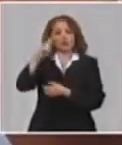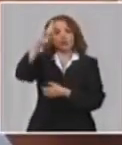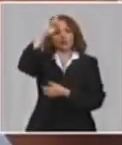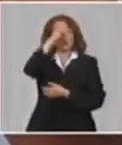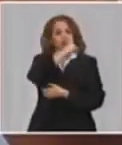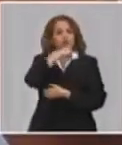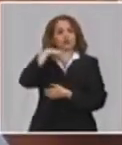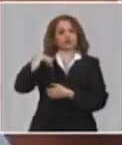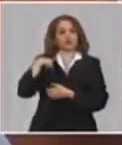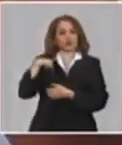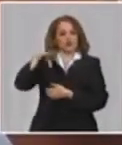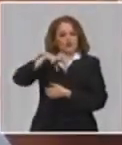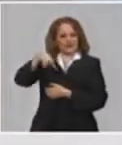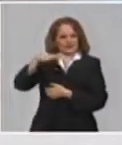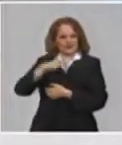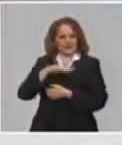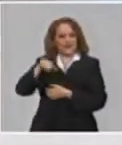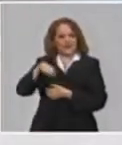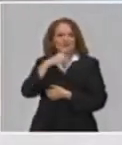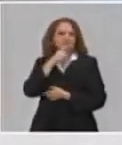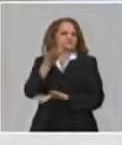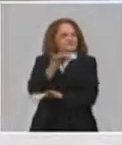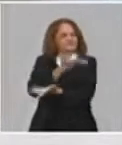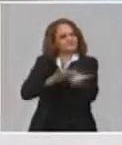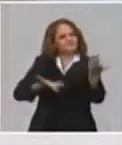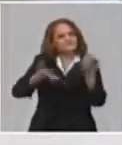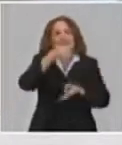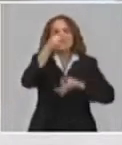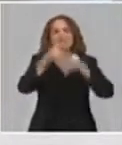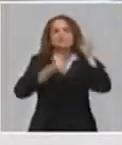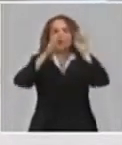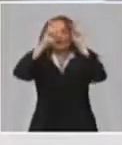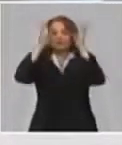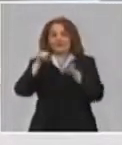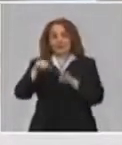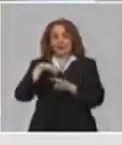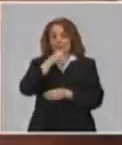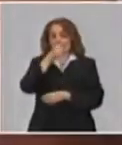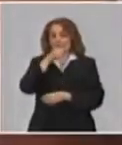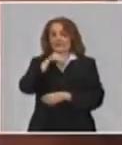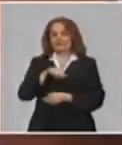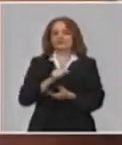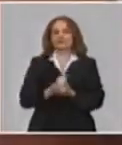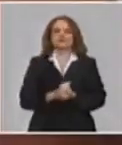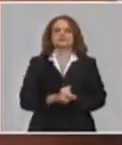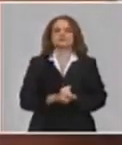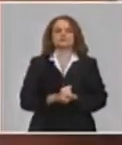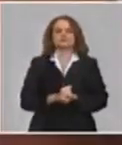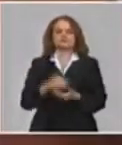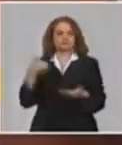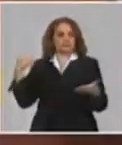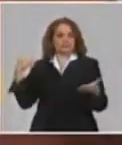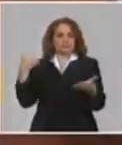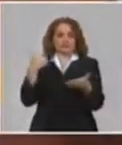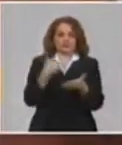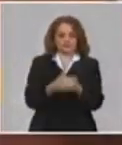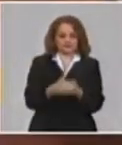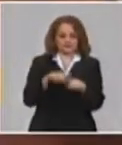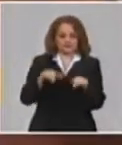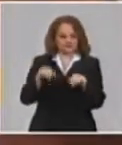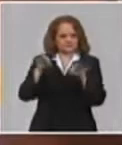jefe de la Brigada Médica, compartió impresiones vía internet con esta reportera. Hasta el día de hoy hemos